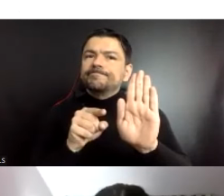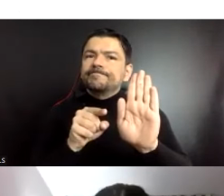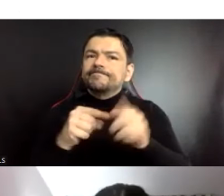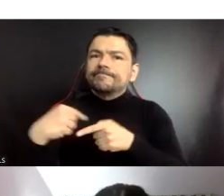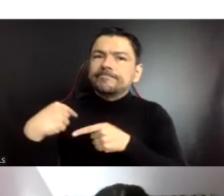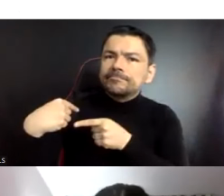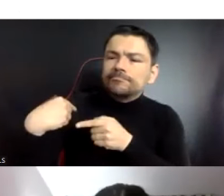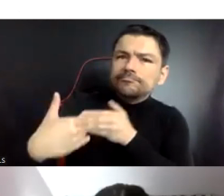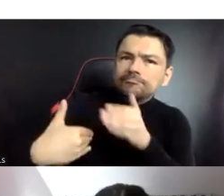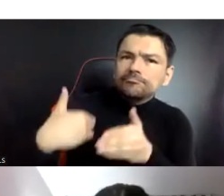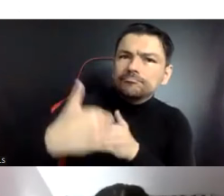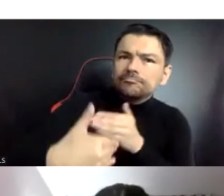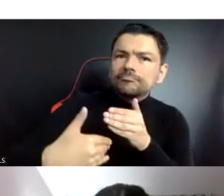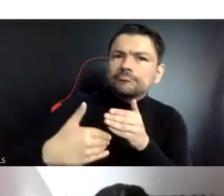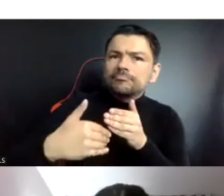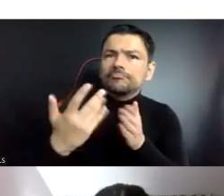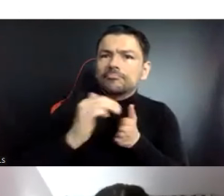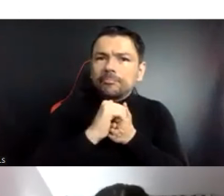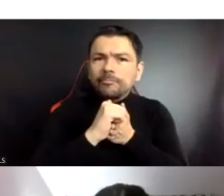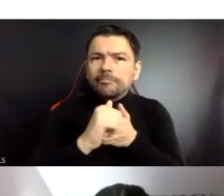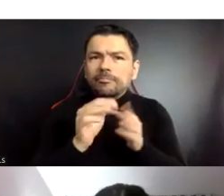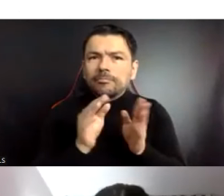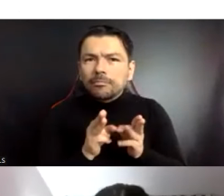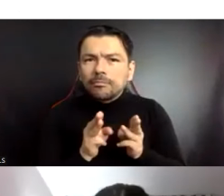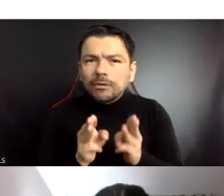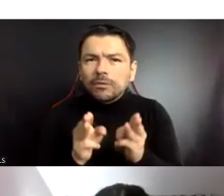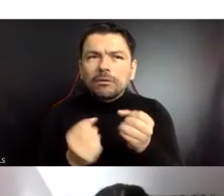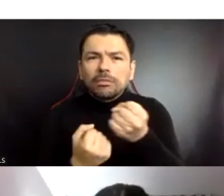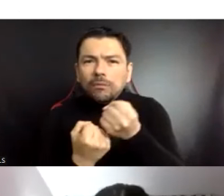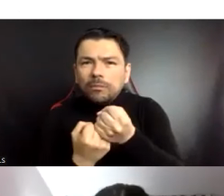métodos y herramientas y poder